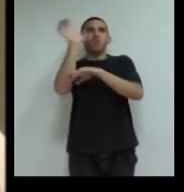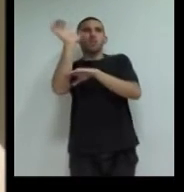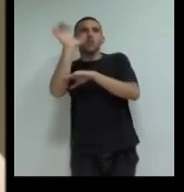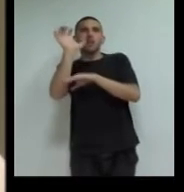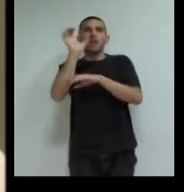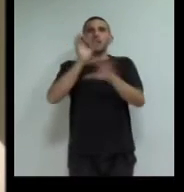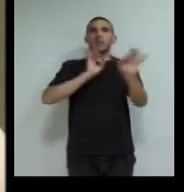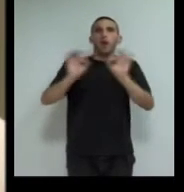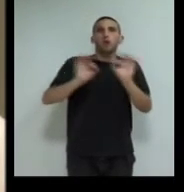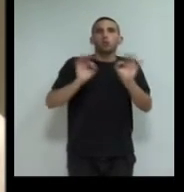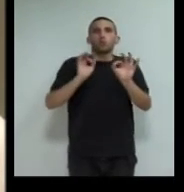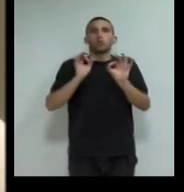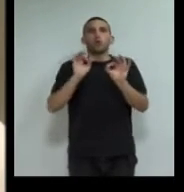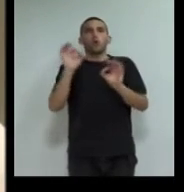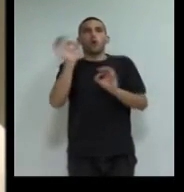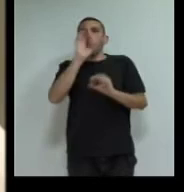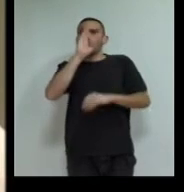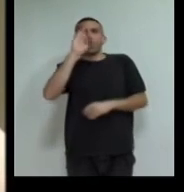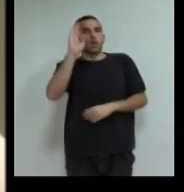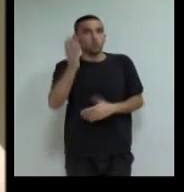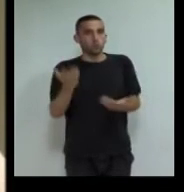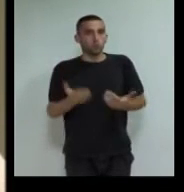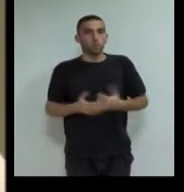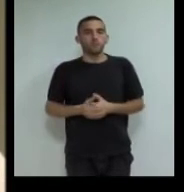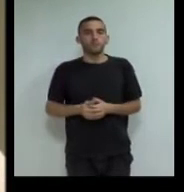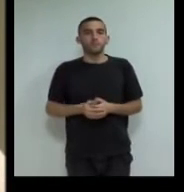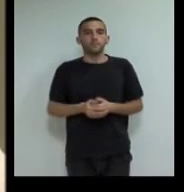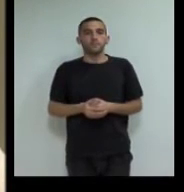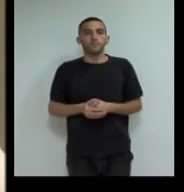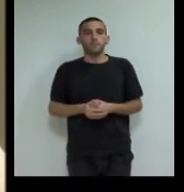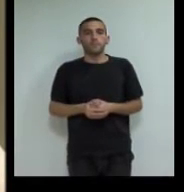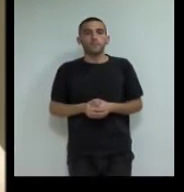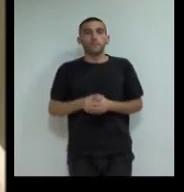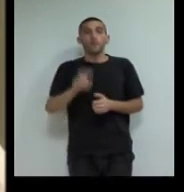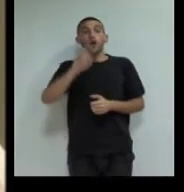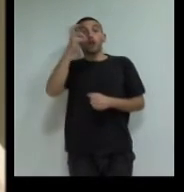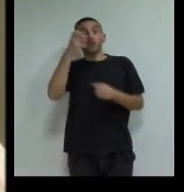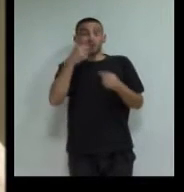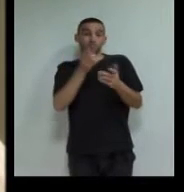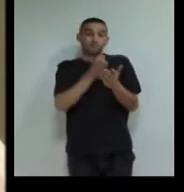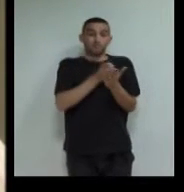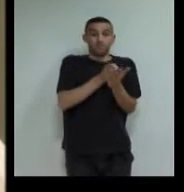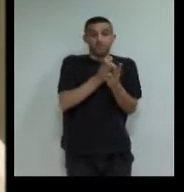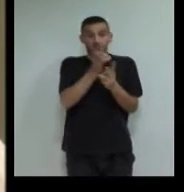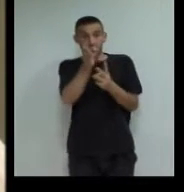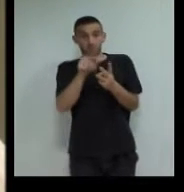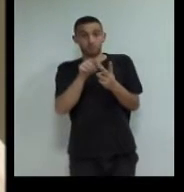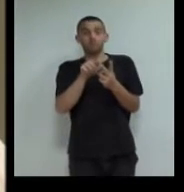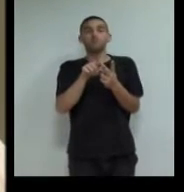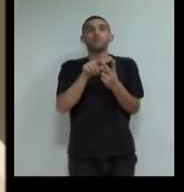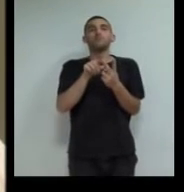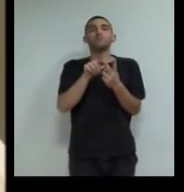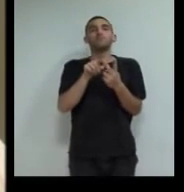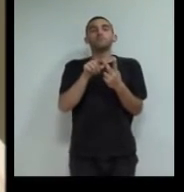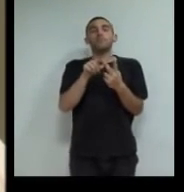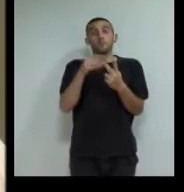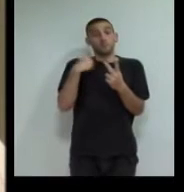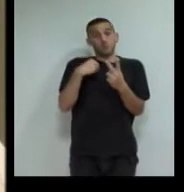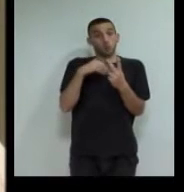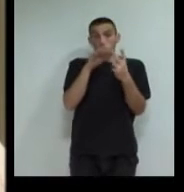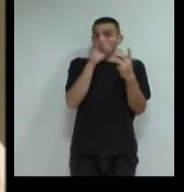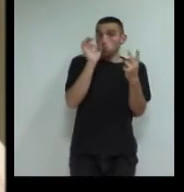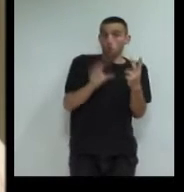sea el teatro o sea directo. La otra línea que tenemos nosotros es meter, igual que esto,